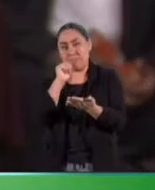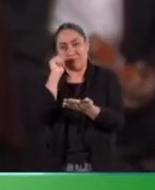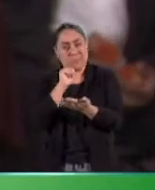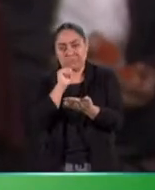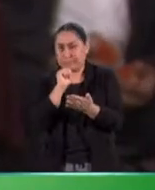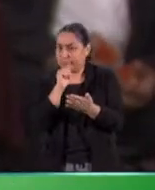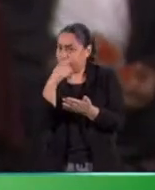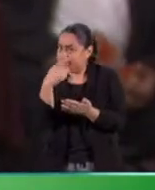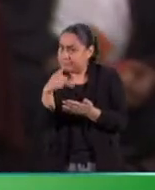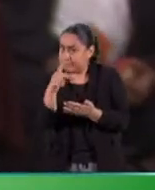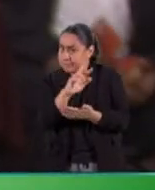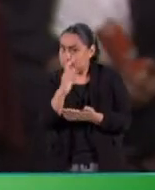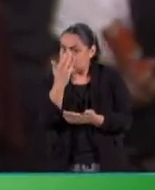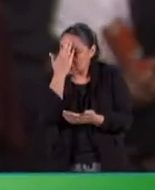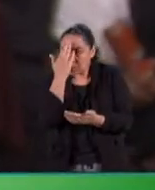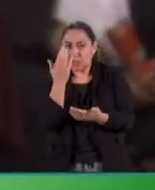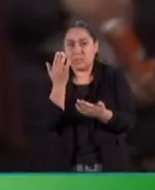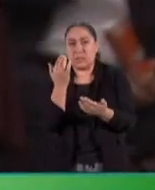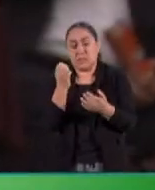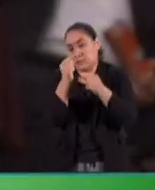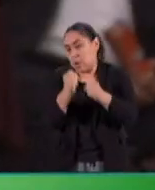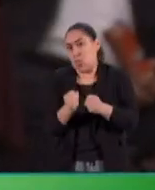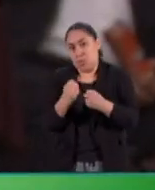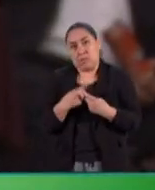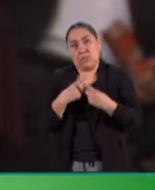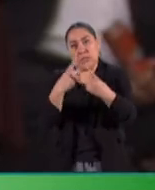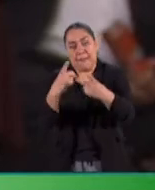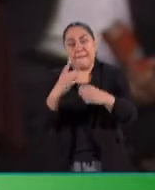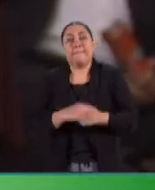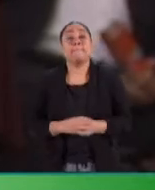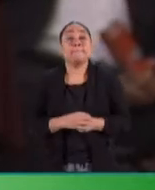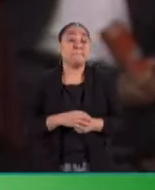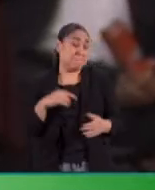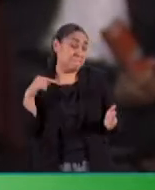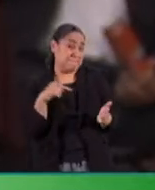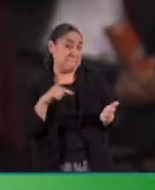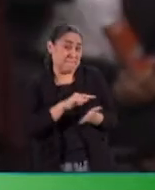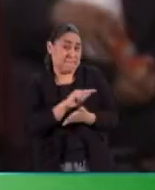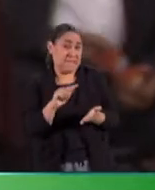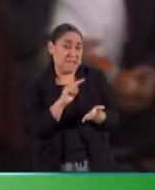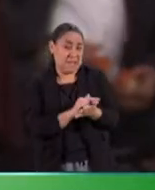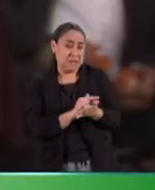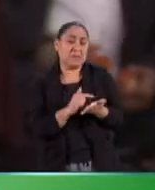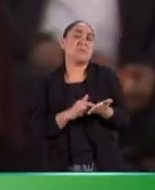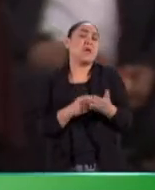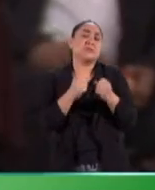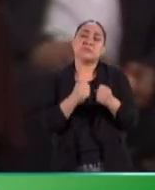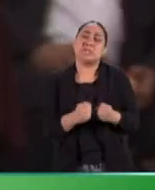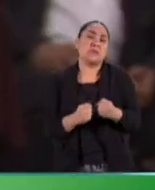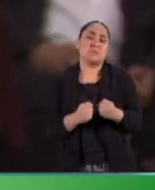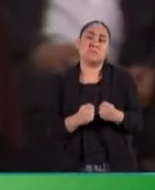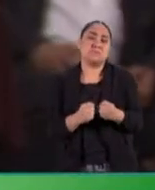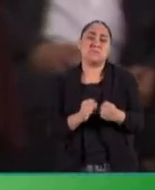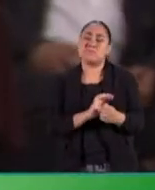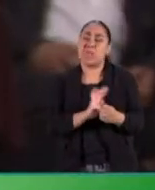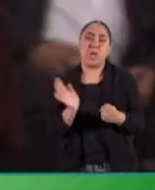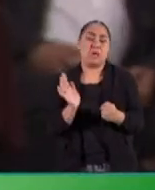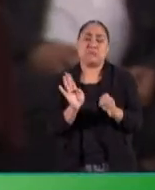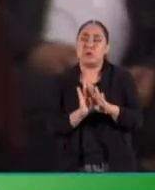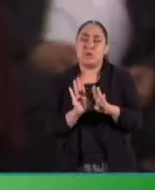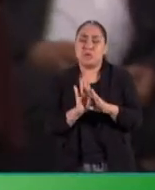reconocidos sino también garantizados con esta reforma nos podemos despedir de uno de los